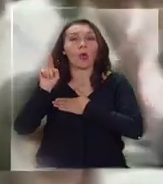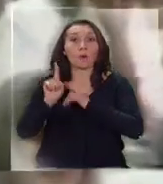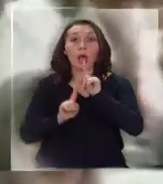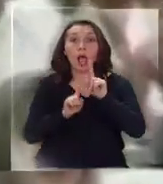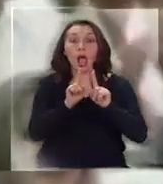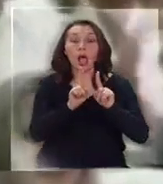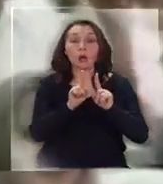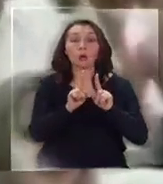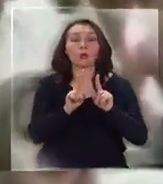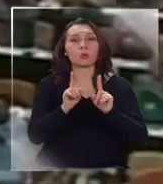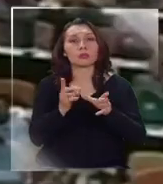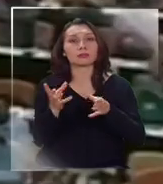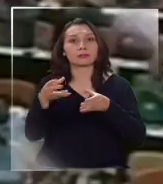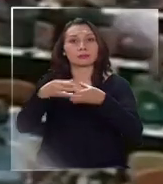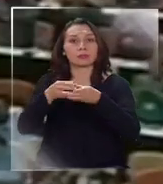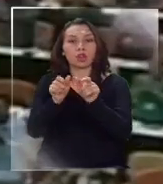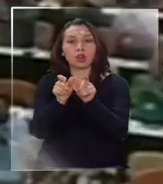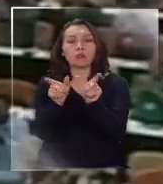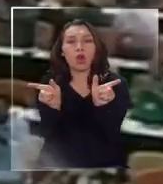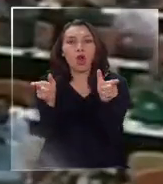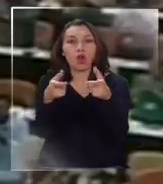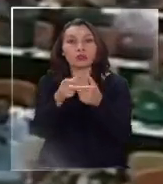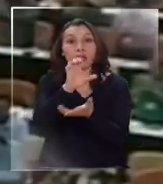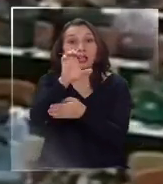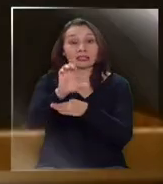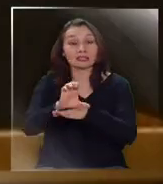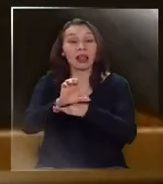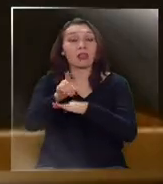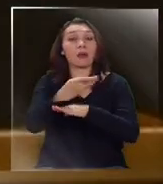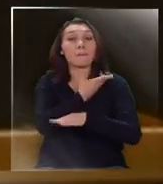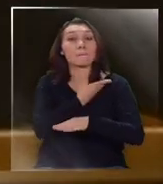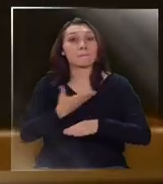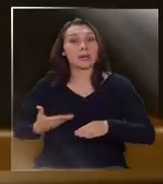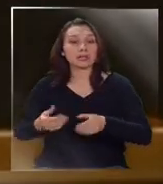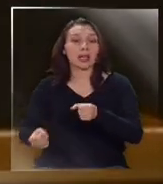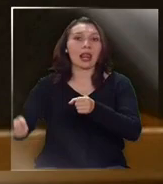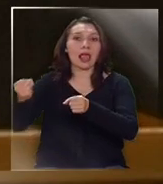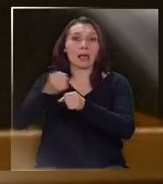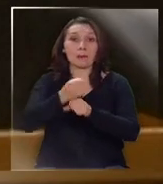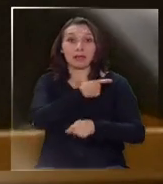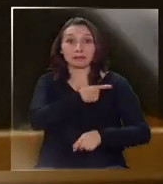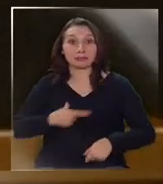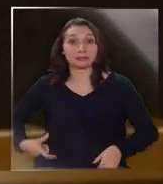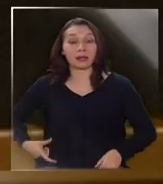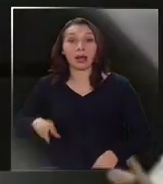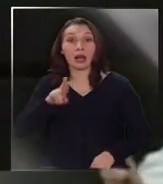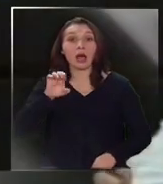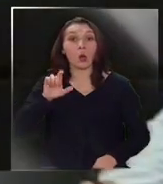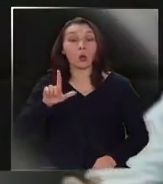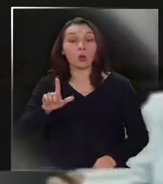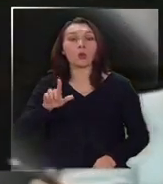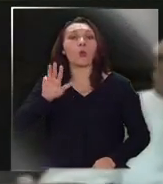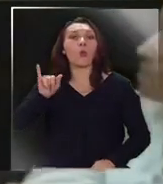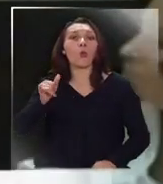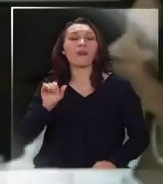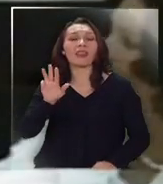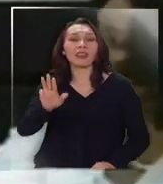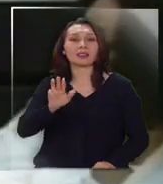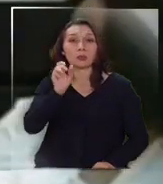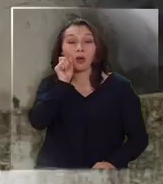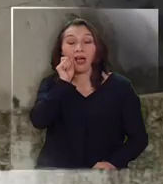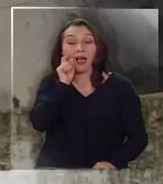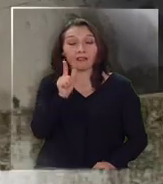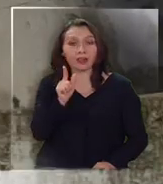estos parlamentarios integrarán el Consejo de Estado, cuyo presidente sucederá a Raúl, lo que debiese ocurrir este jueves 19 de abril,